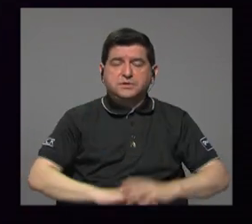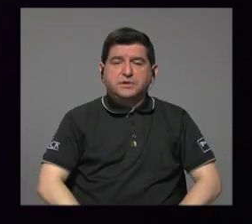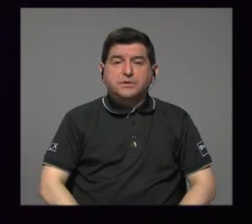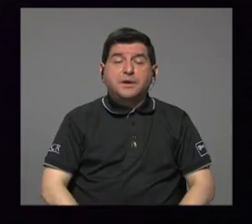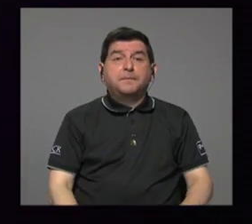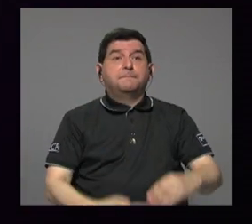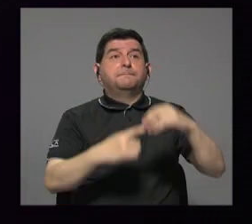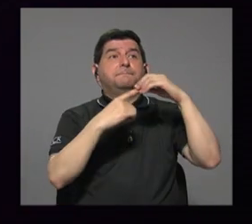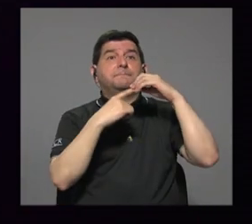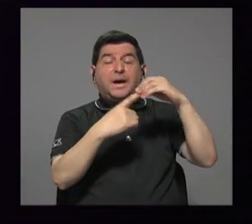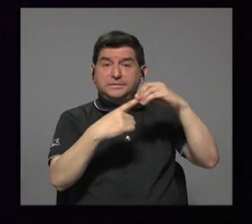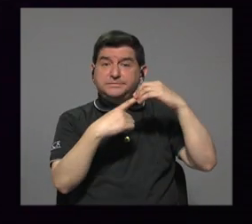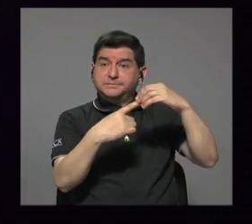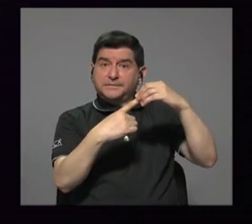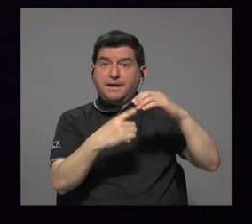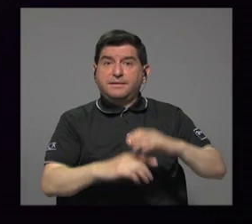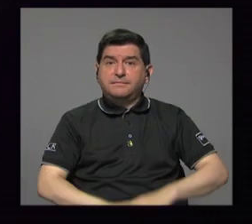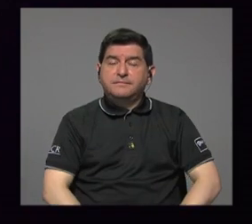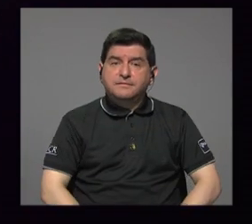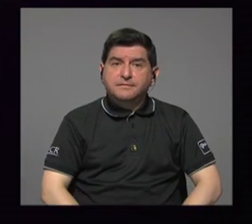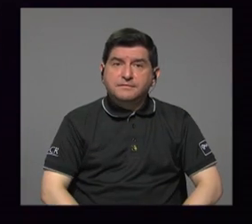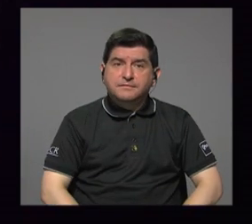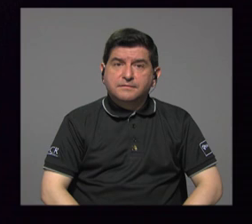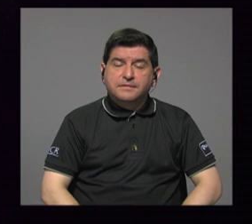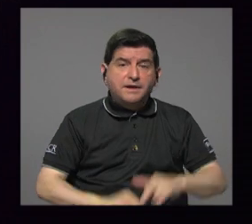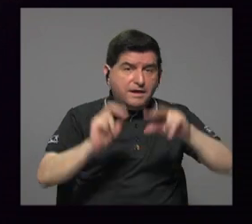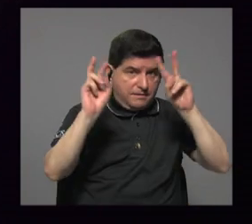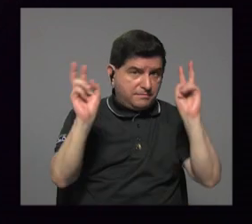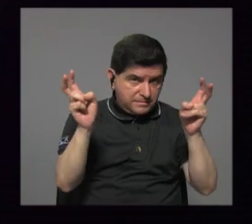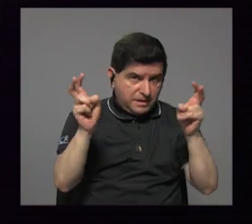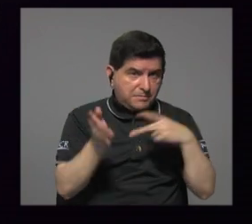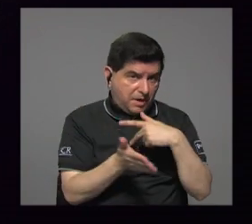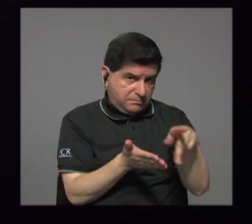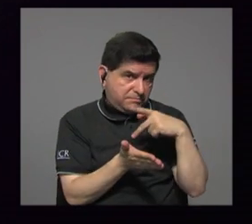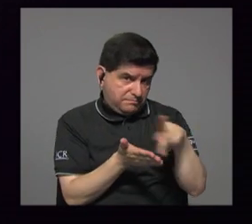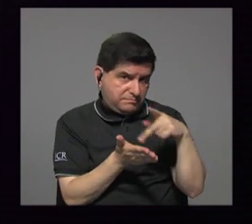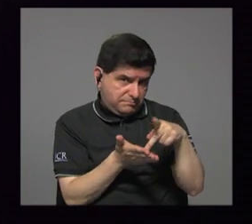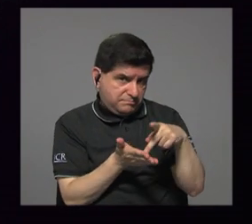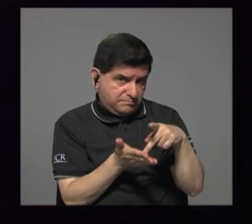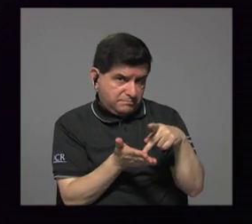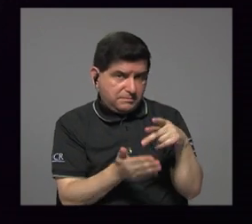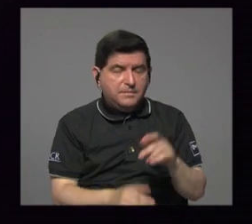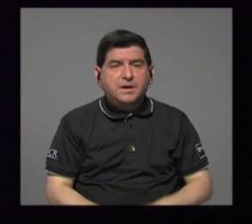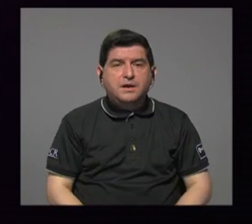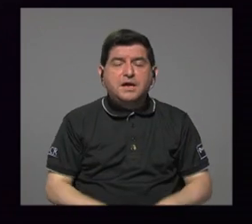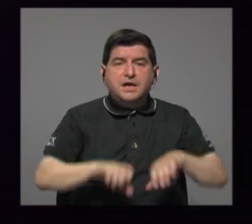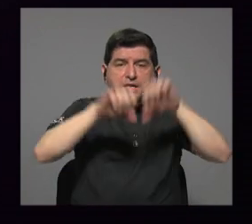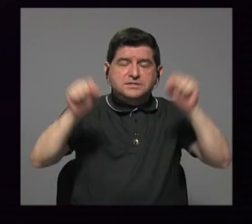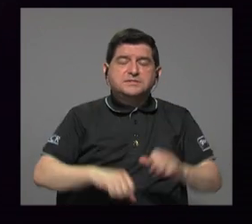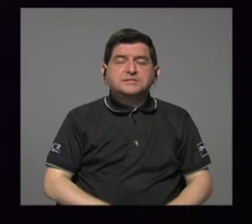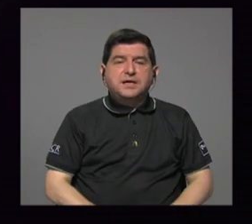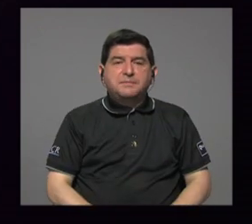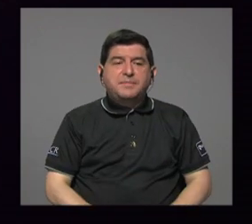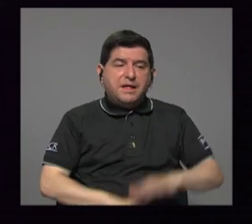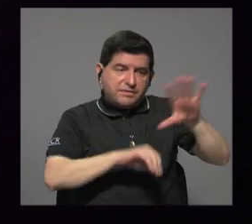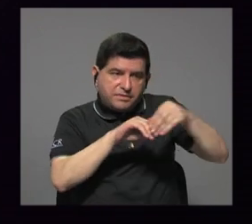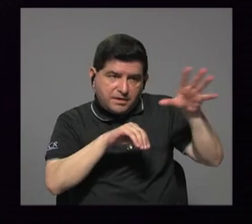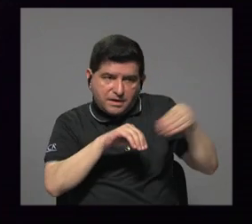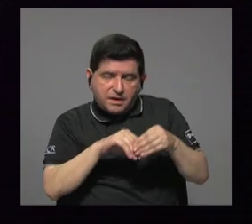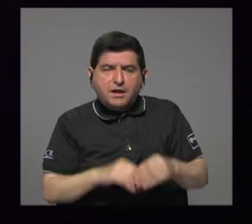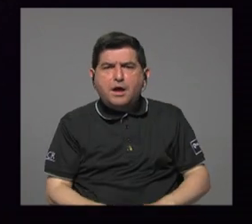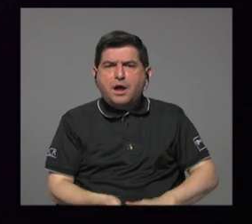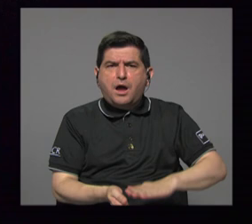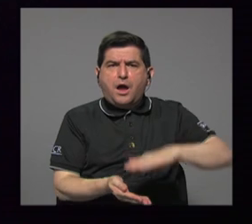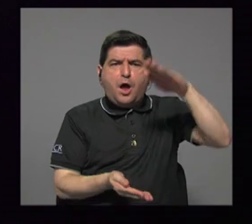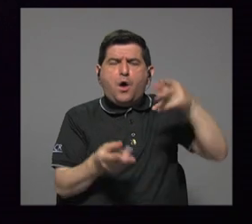principalmente porque en materia de salarios el sistema de pluses actualmente provoca que